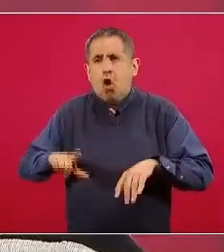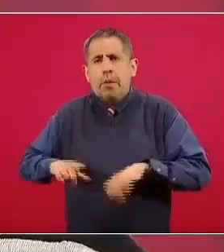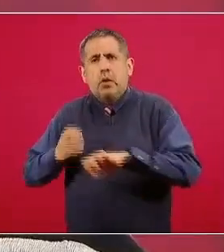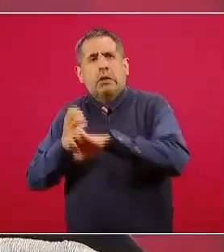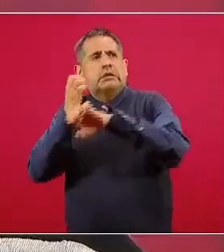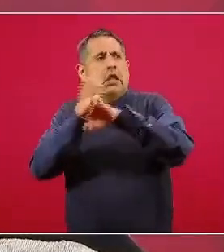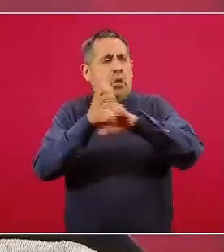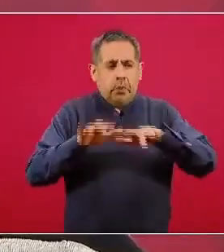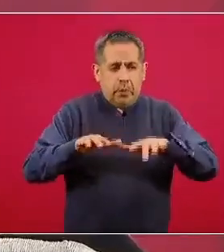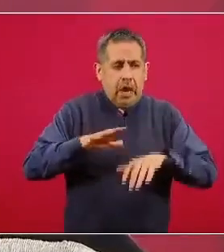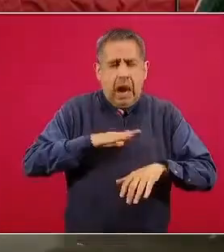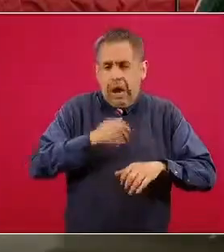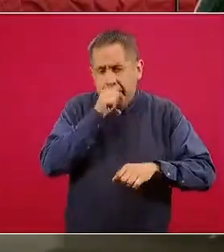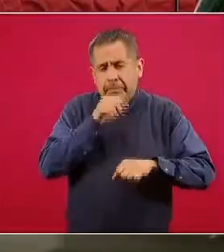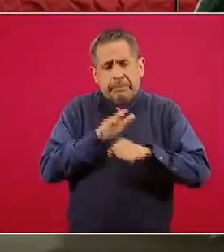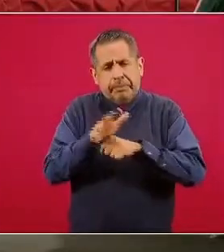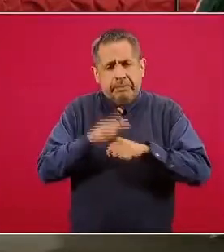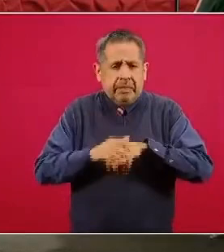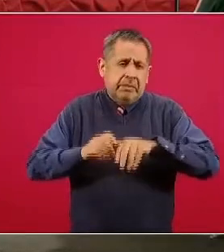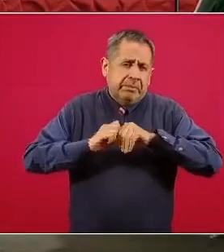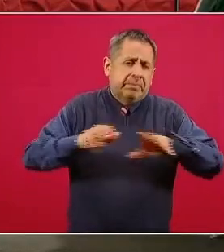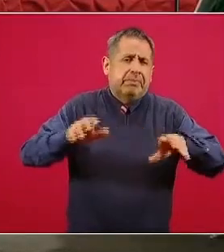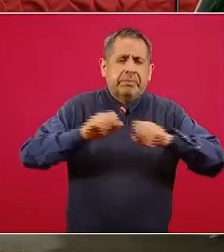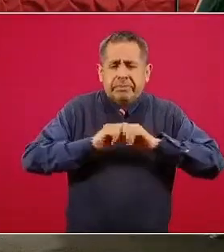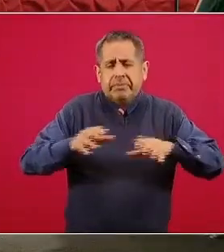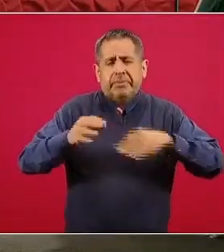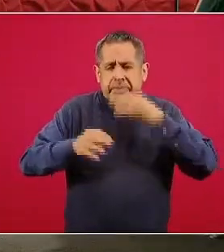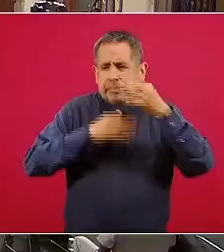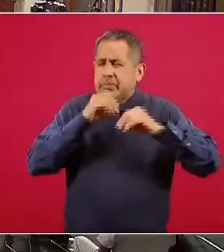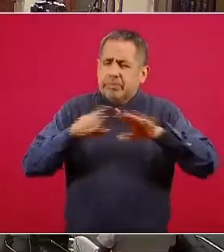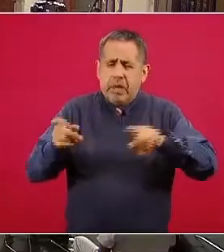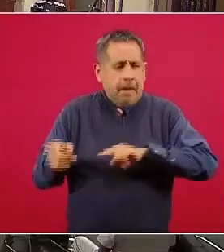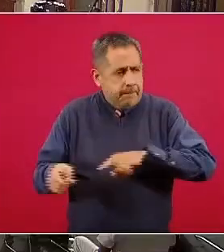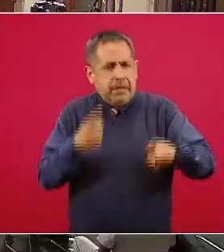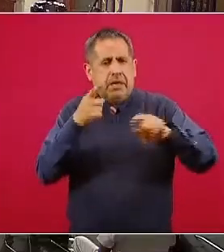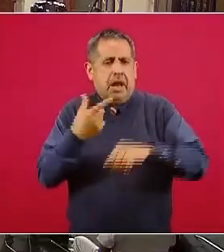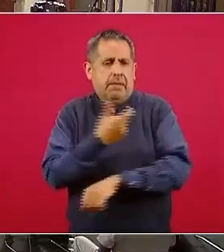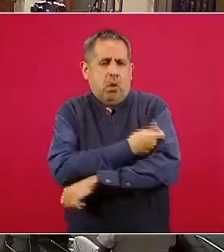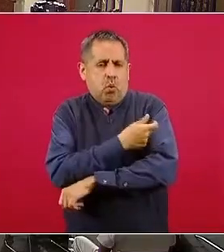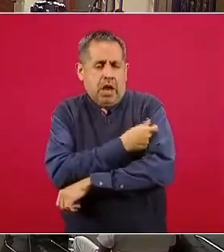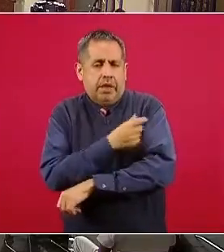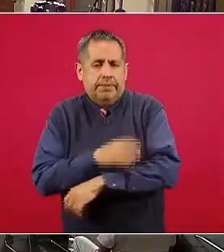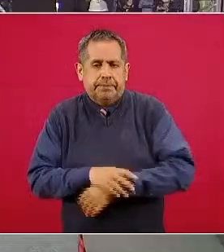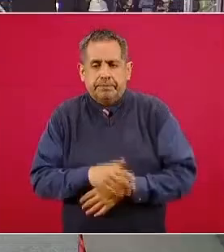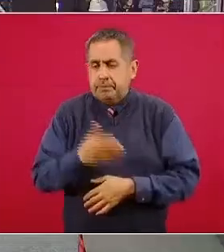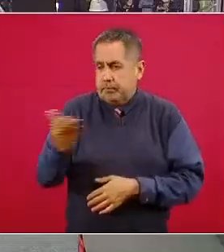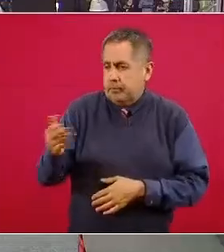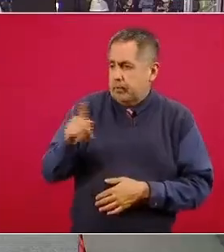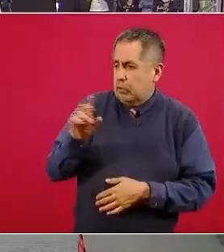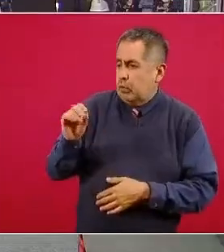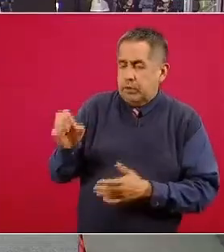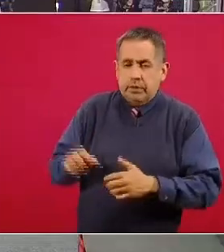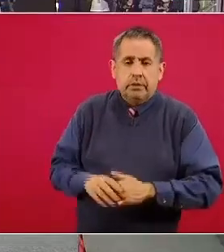los estados. Ahí está la información para que los orienten y que acudan. Gracias. Gracias, maestro Zoe.